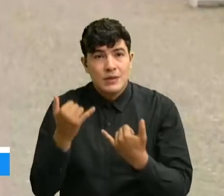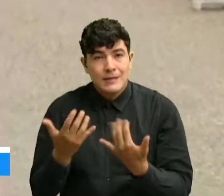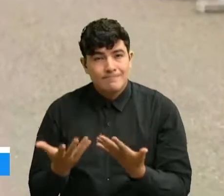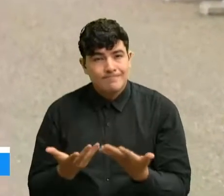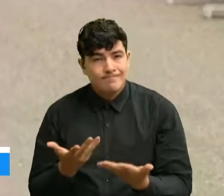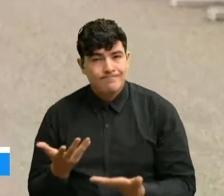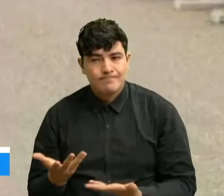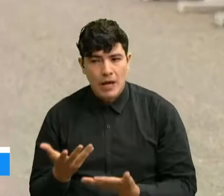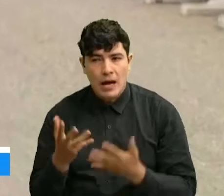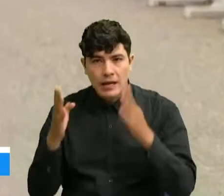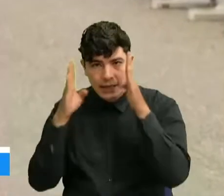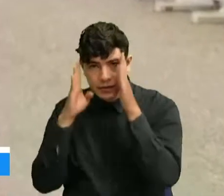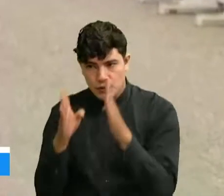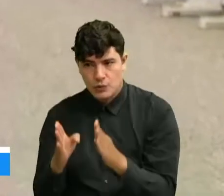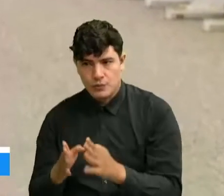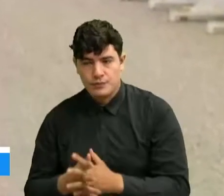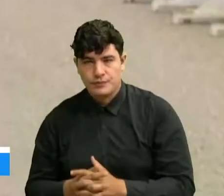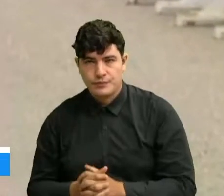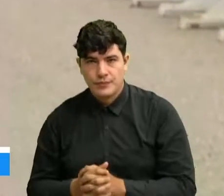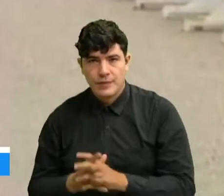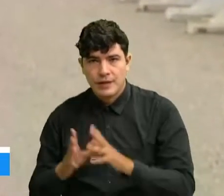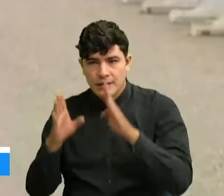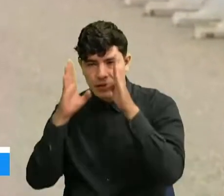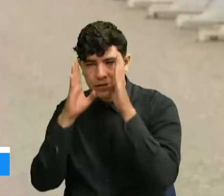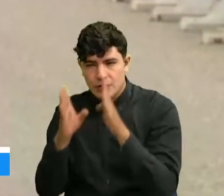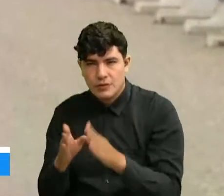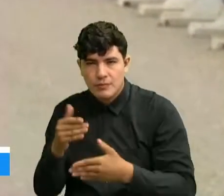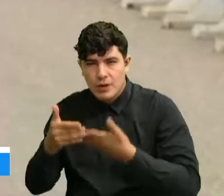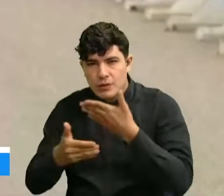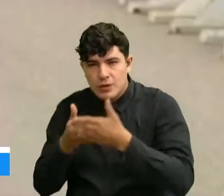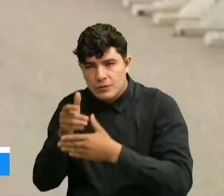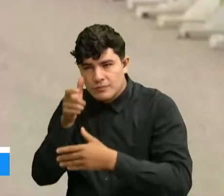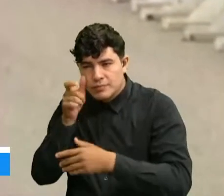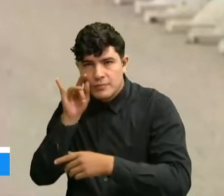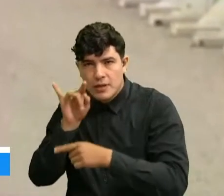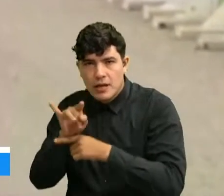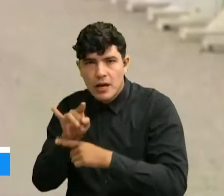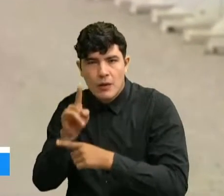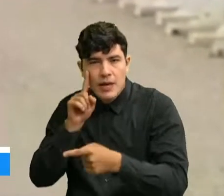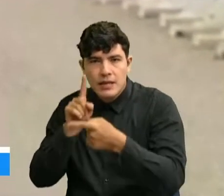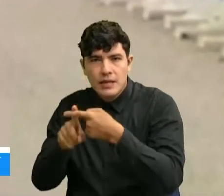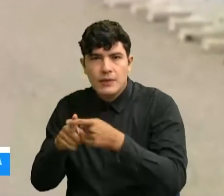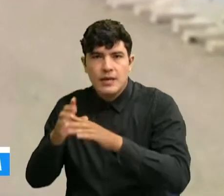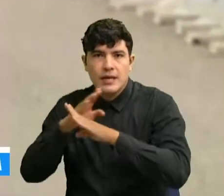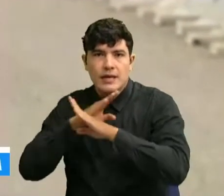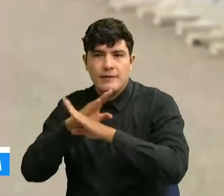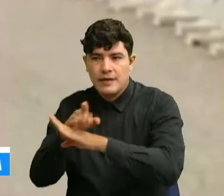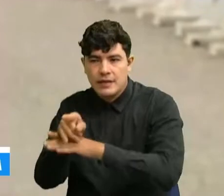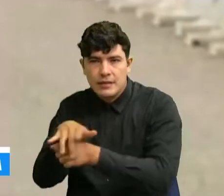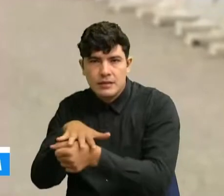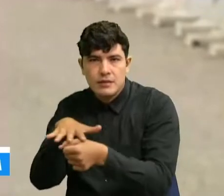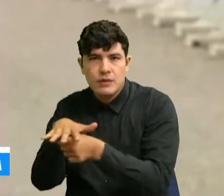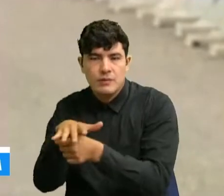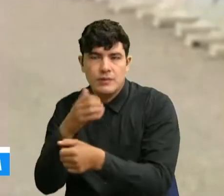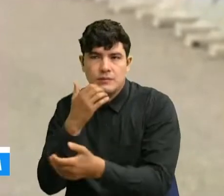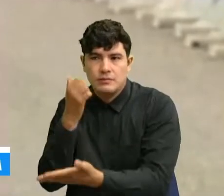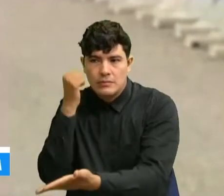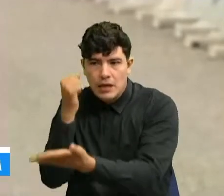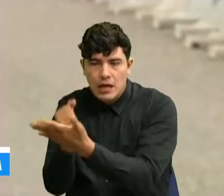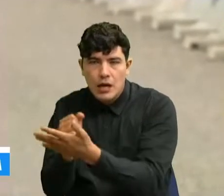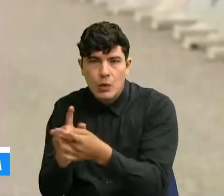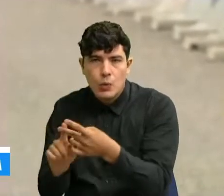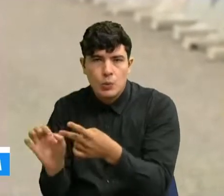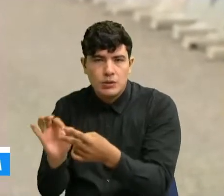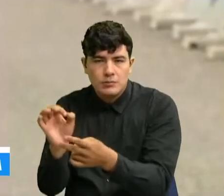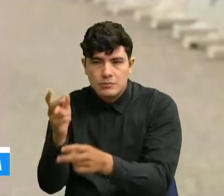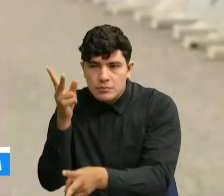todo el seguimiento que va a realizar las autoridades precisamente para prevenir que se sigan presentando casos de homicidios e